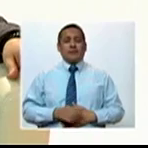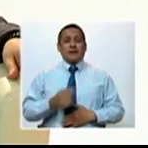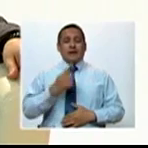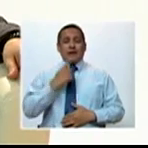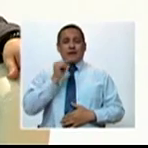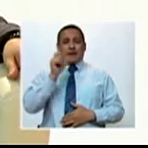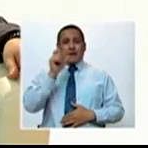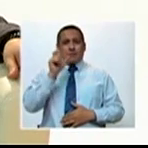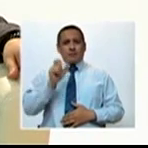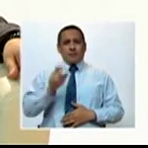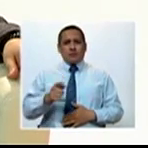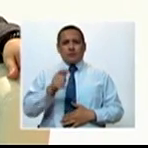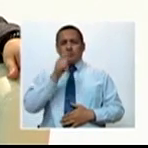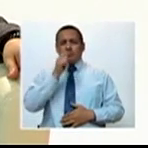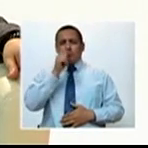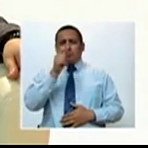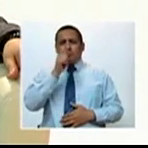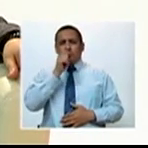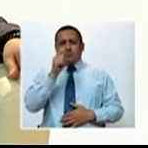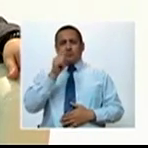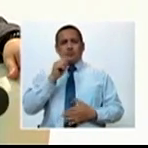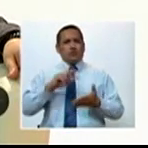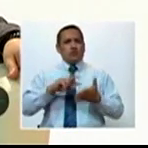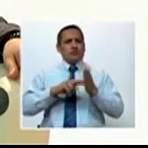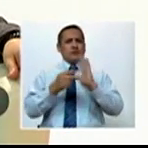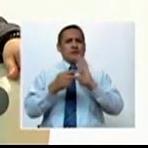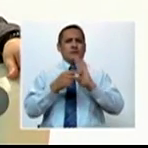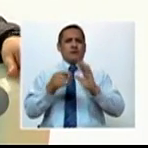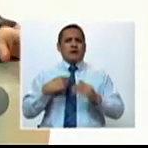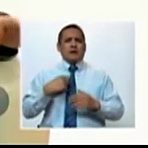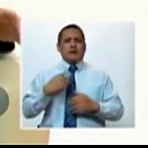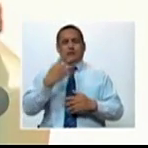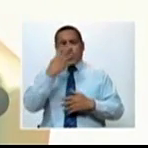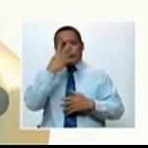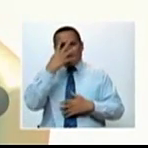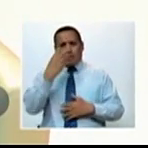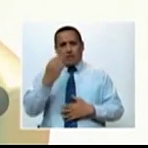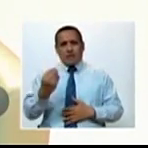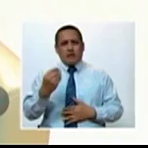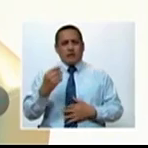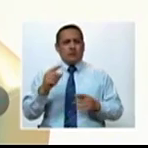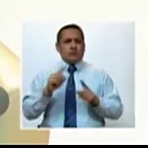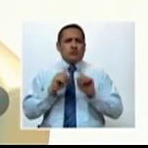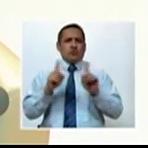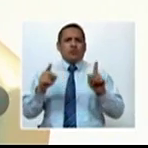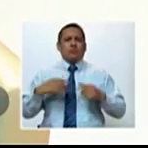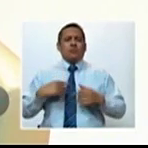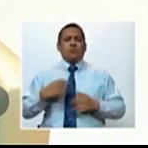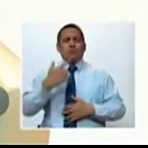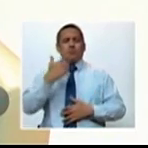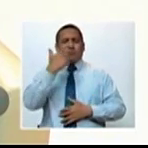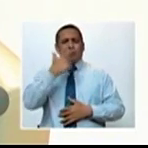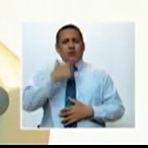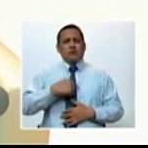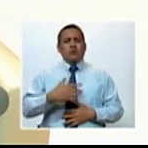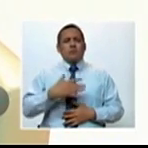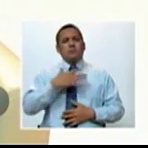el consumo no es sinónimo de adicción, ¿correcto? Uno puede